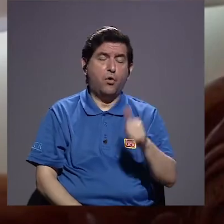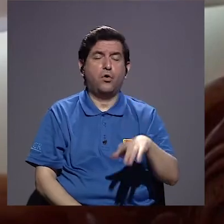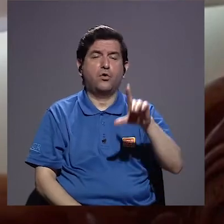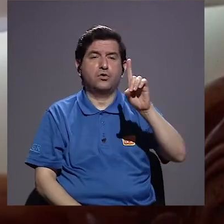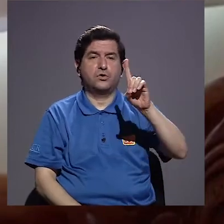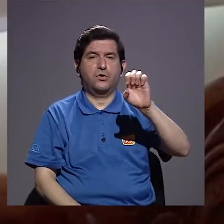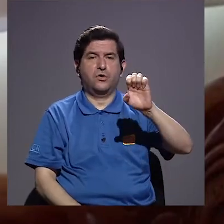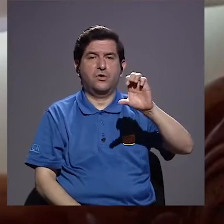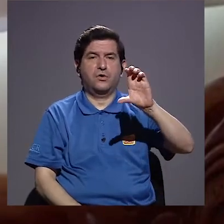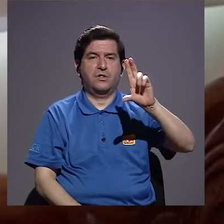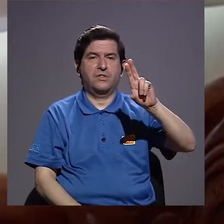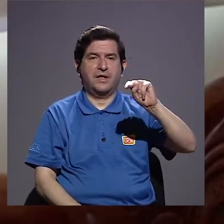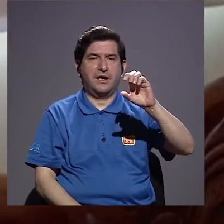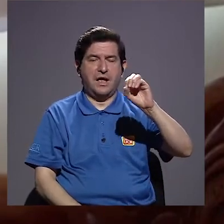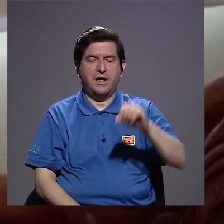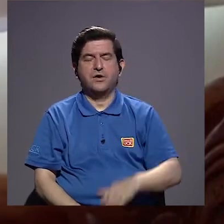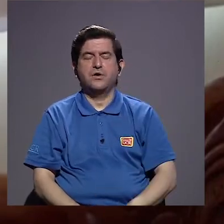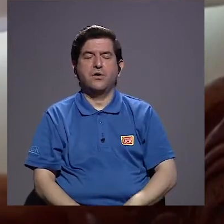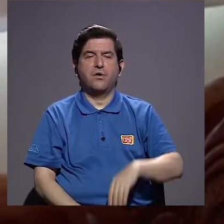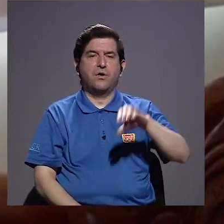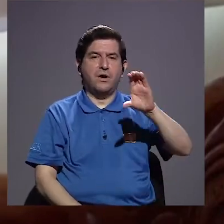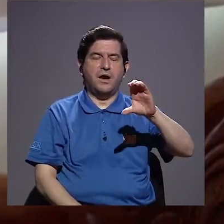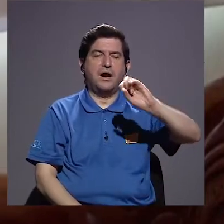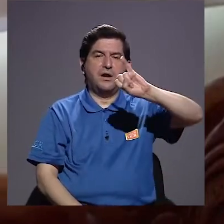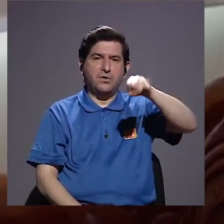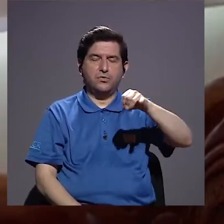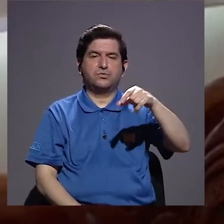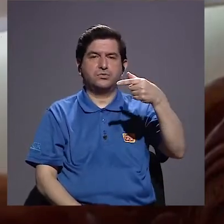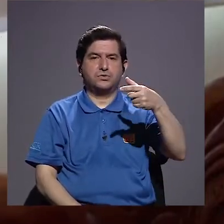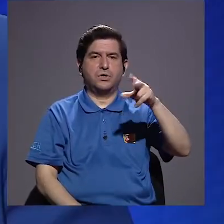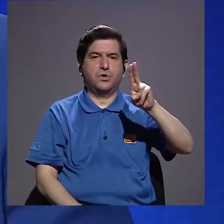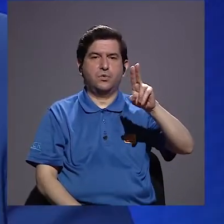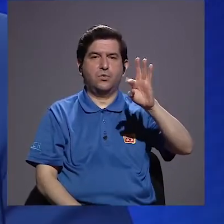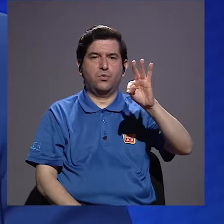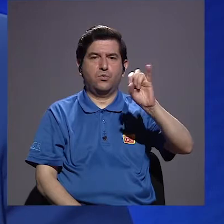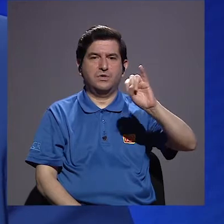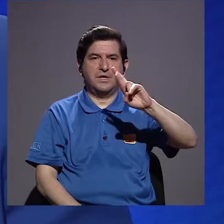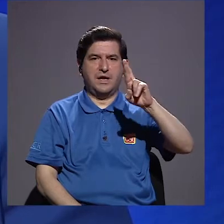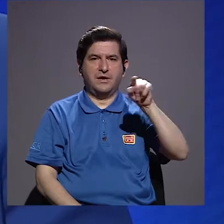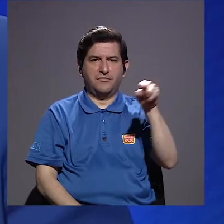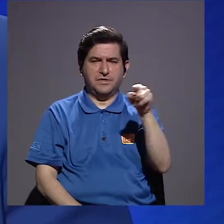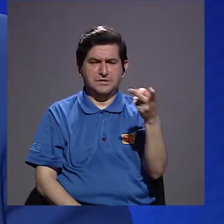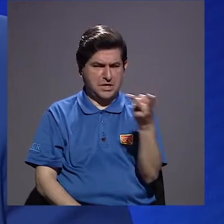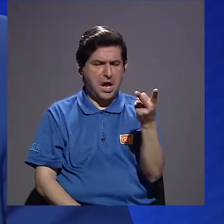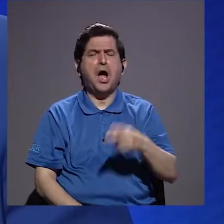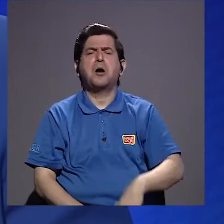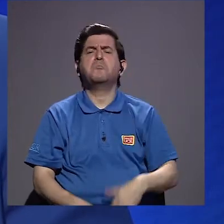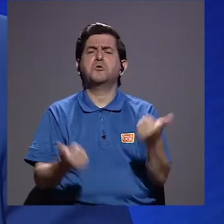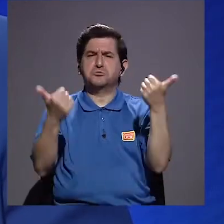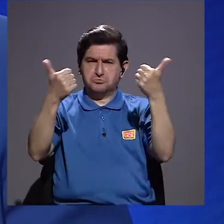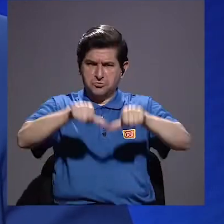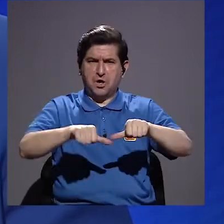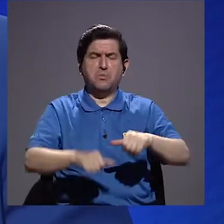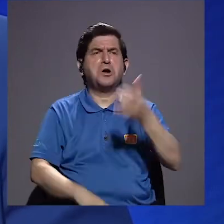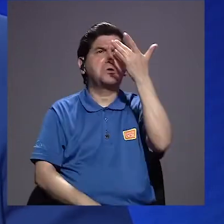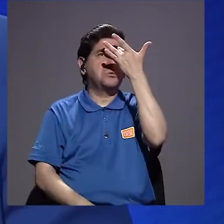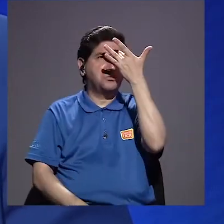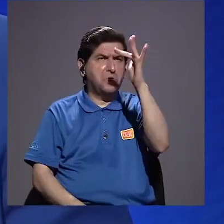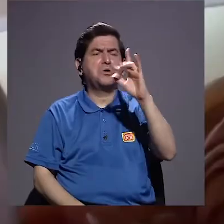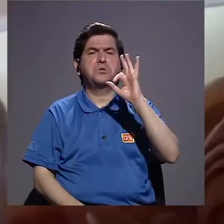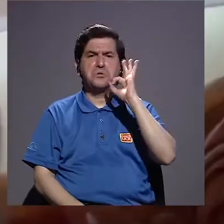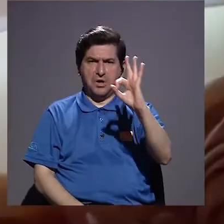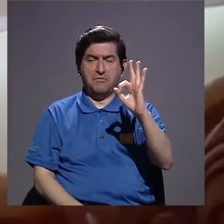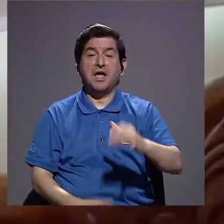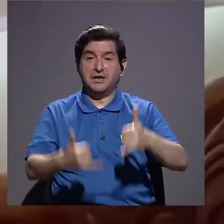otro querido ex profesor, don Carlos José Gutiérrez, quien estuvo totalmente de acuerdo. Ellos encontraron que era una gran